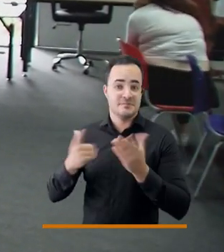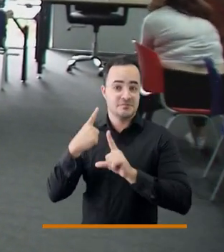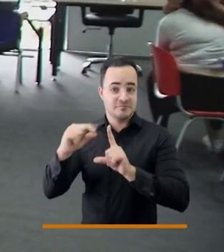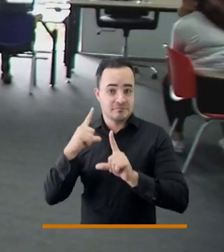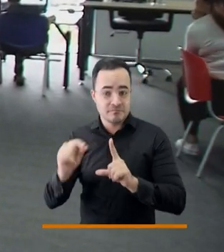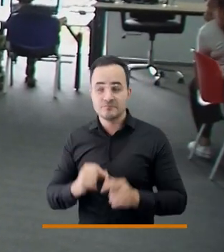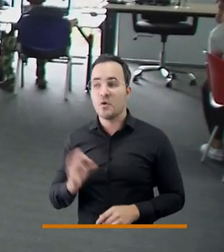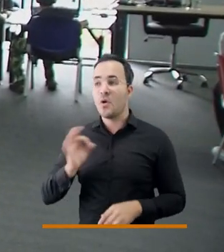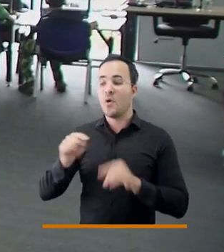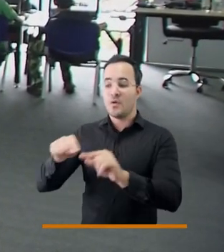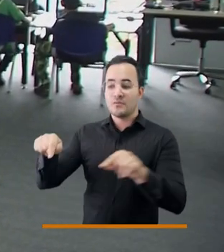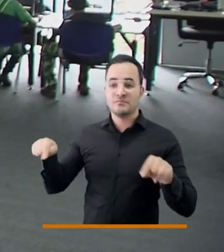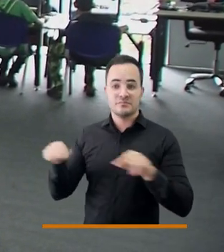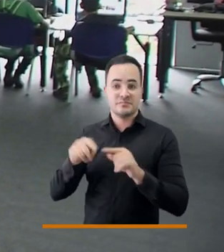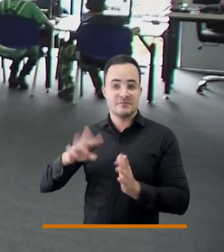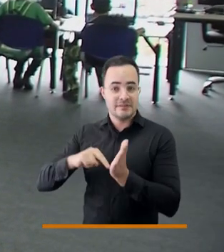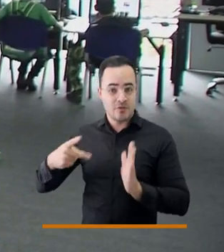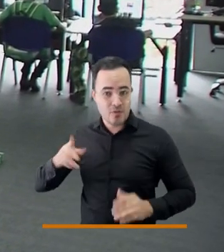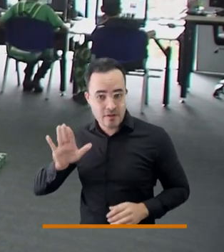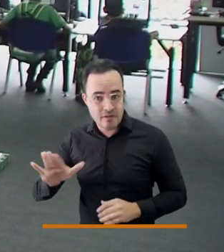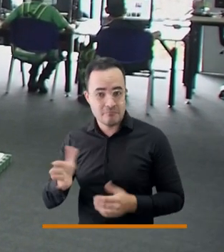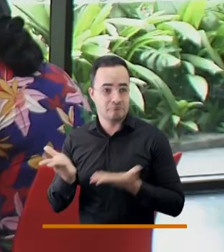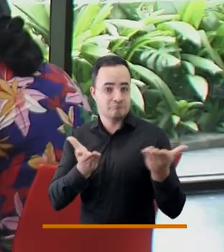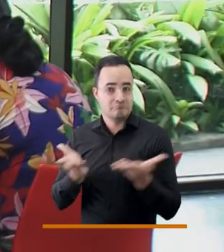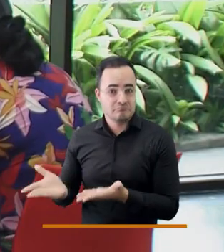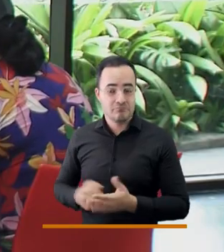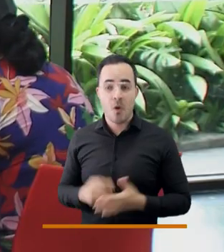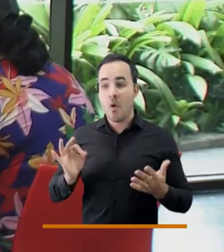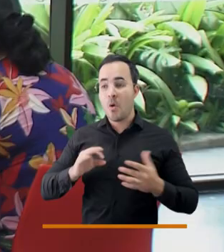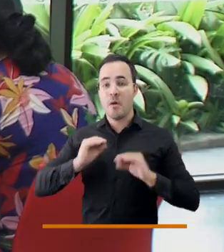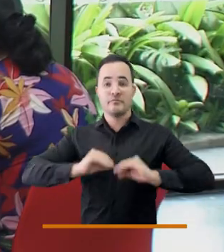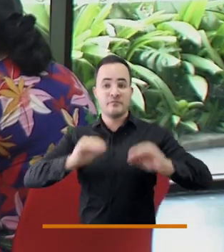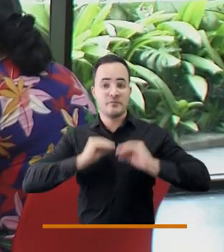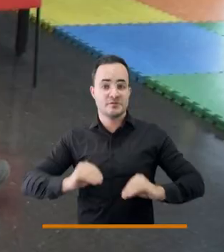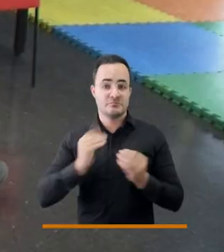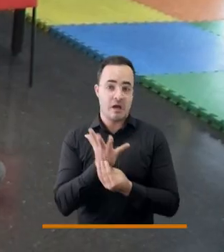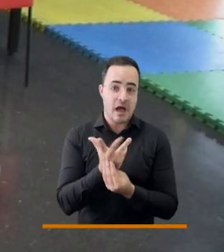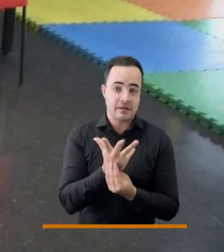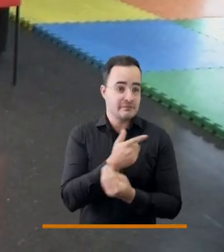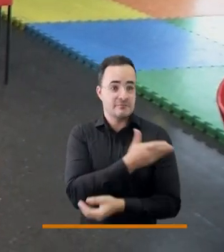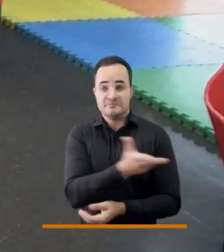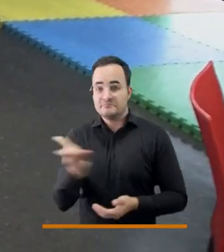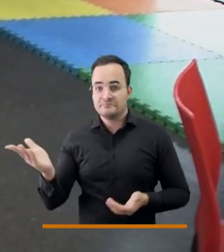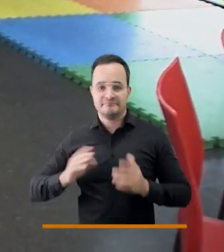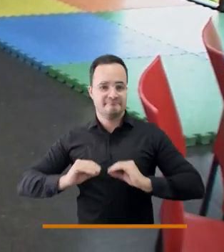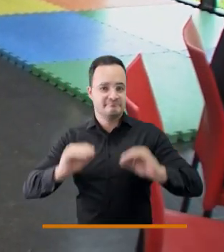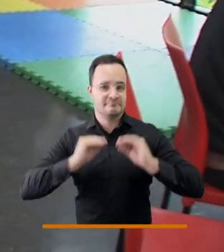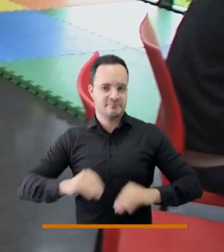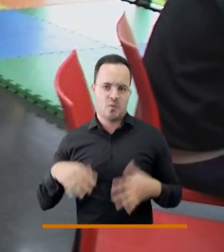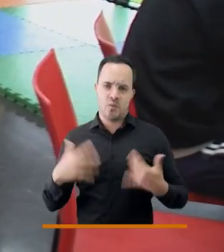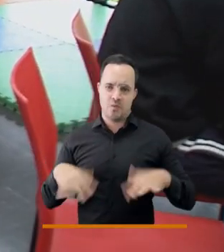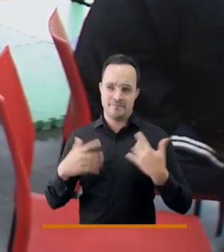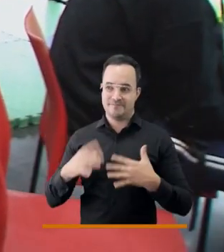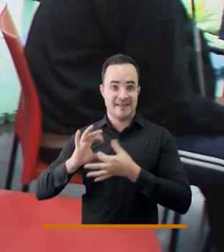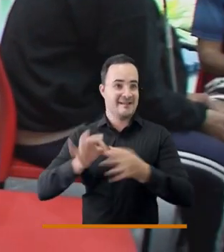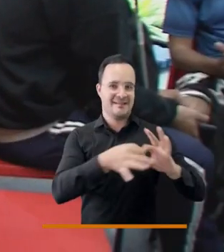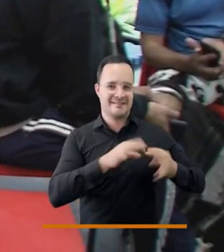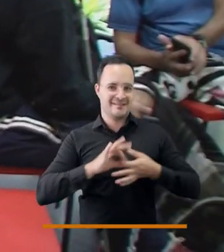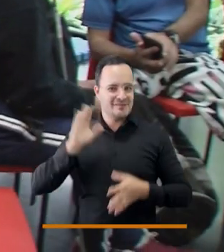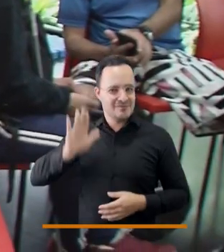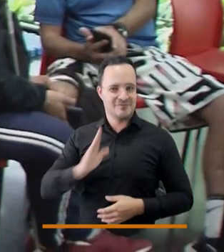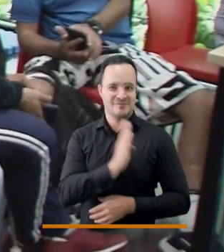salas mediáticas, servicios además para la promoción y formación artística, parte esencial de esta red